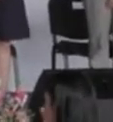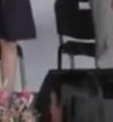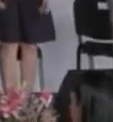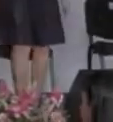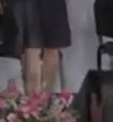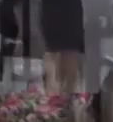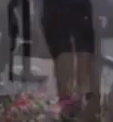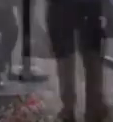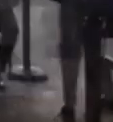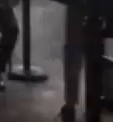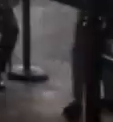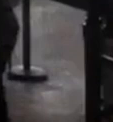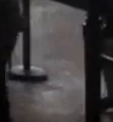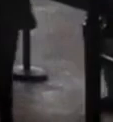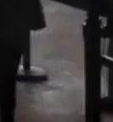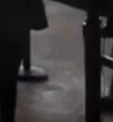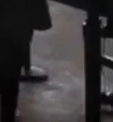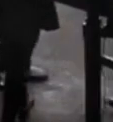Morelos.